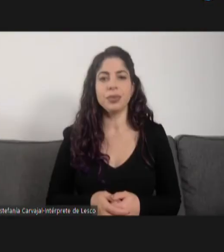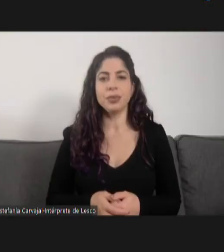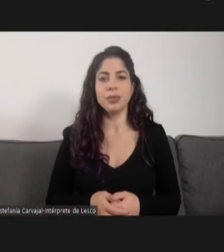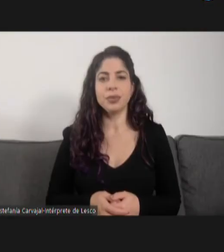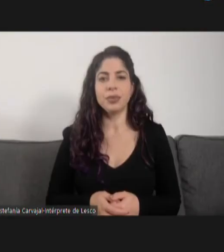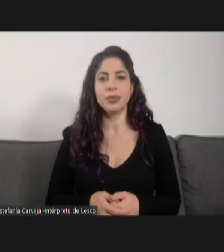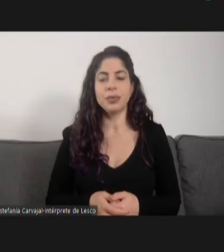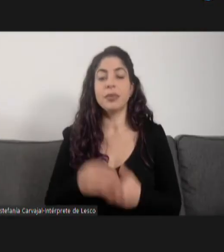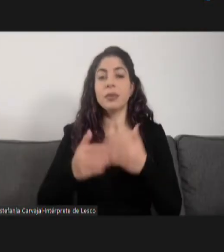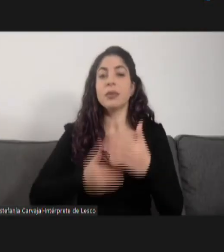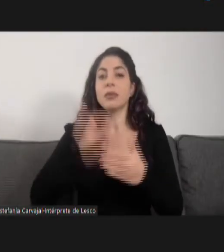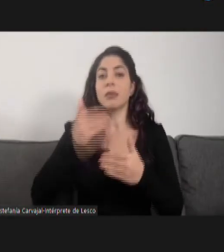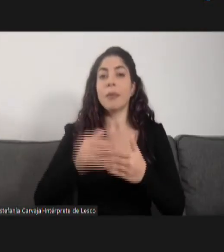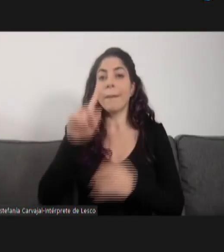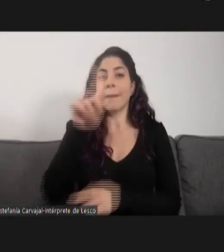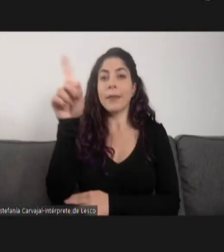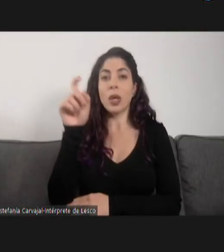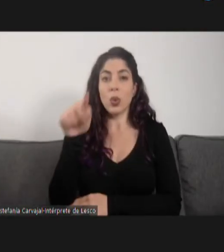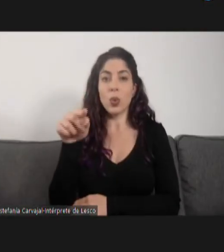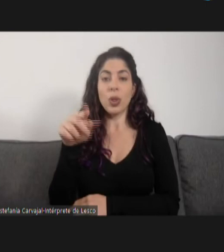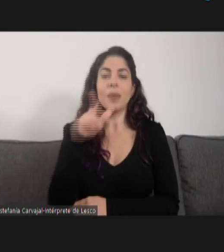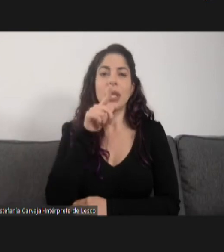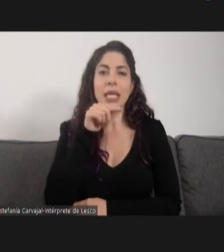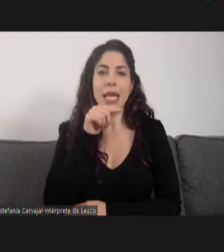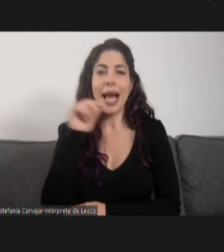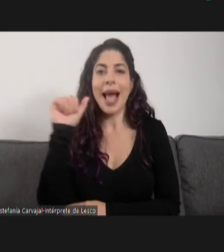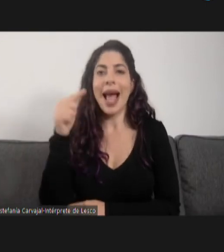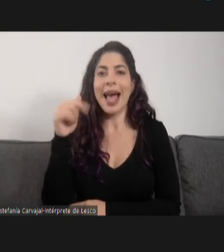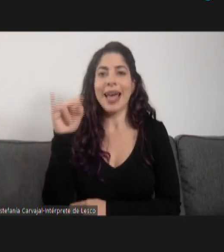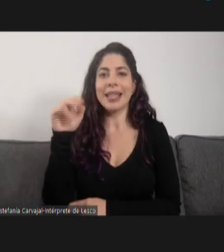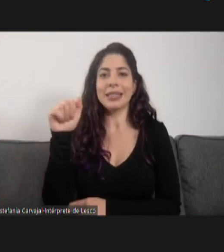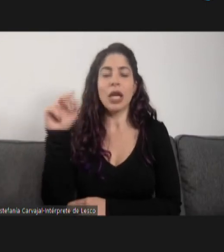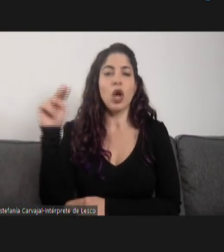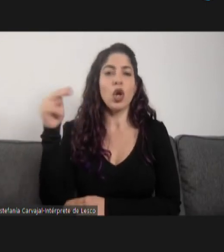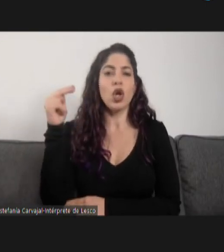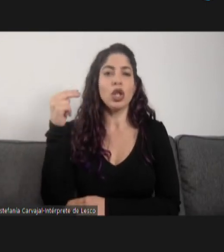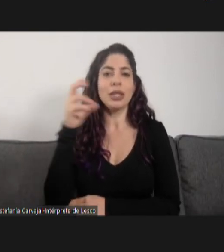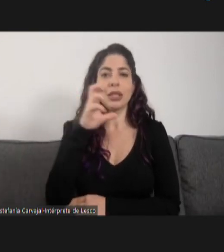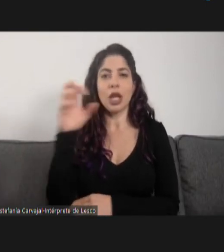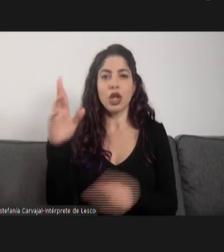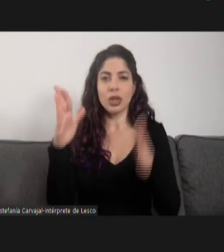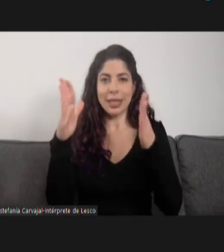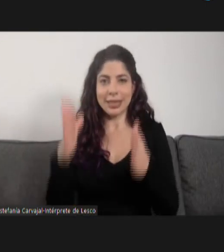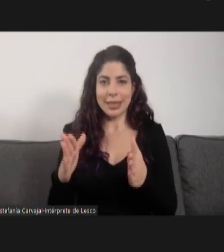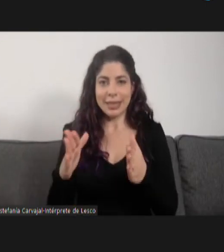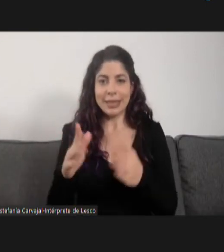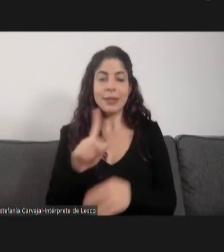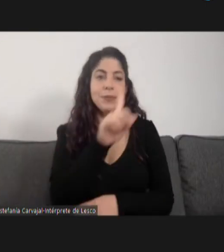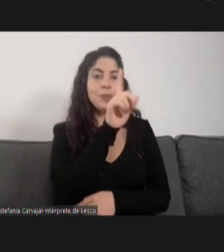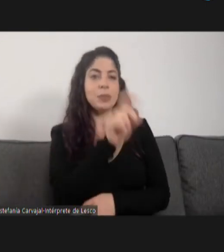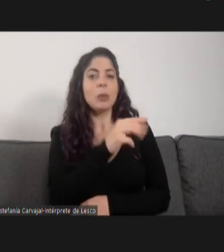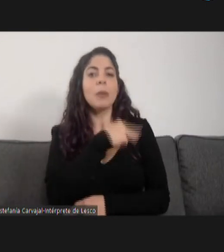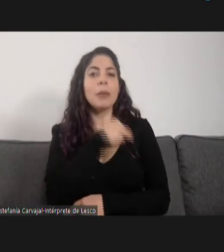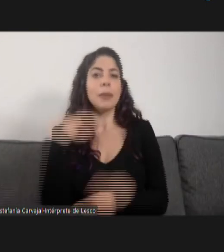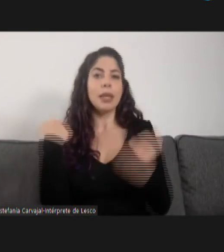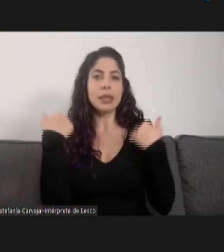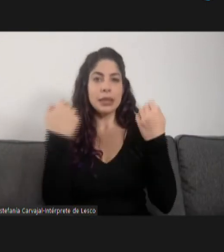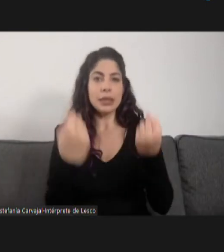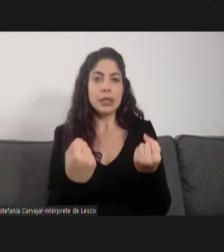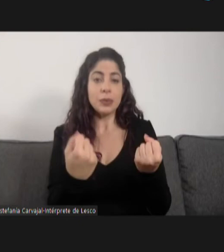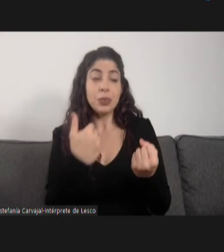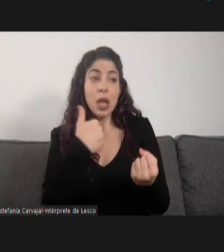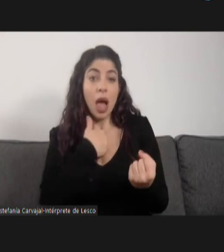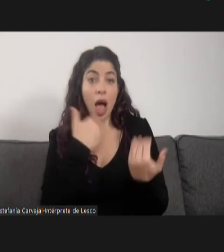La siguiente consulta la realiza la agencia de noticias costarricense, también para el ministro de Salud. Hay